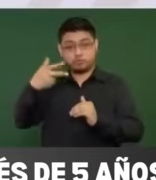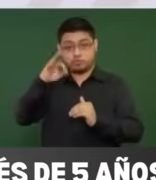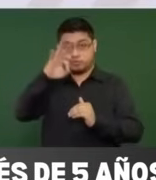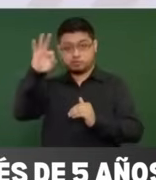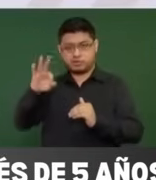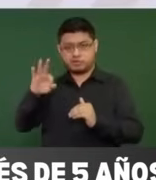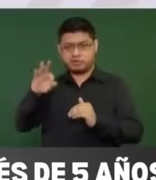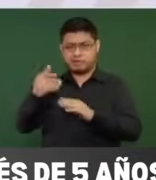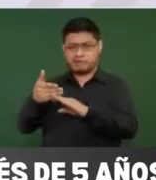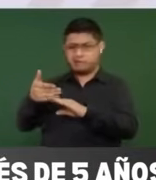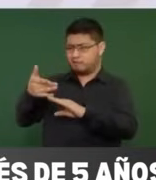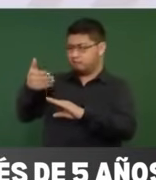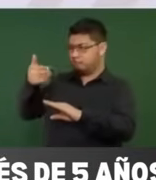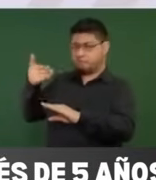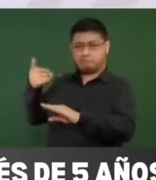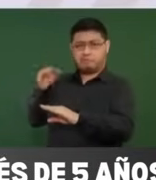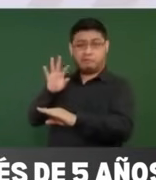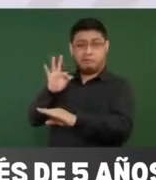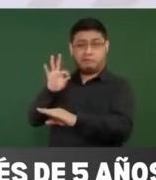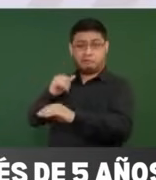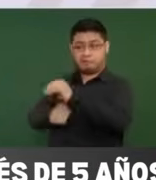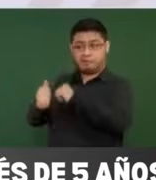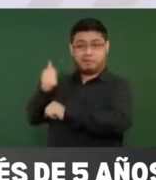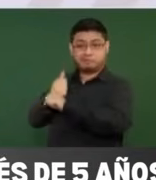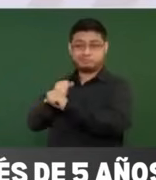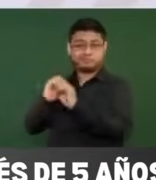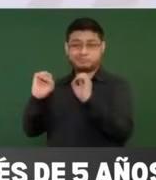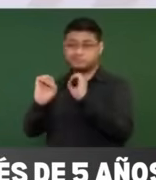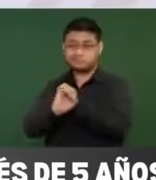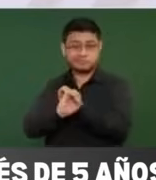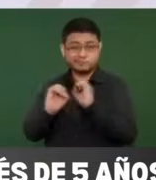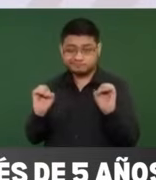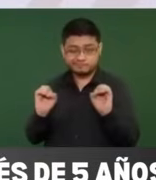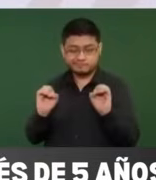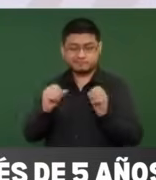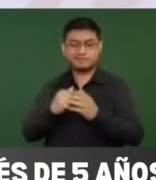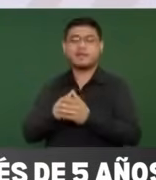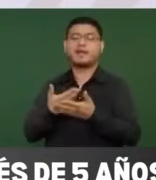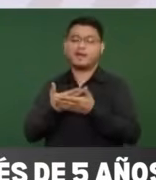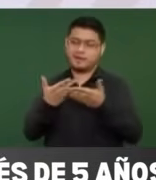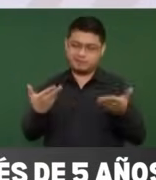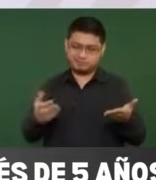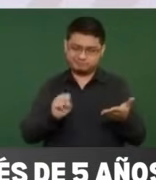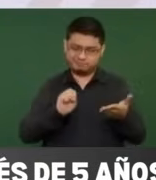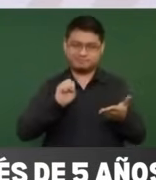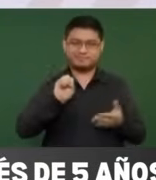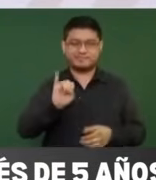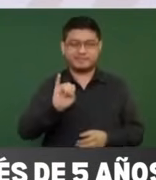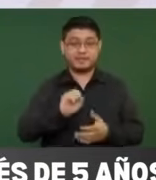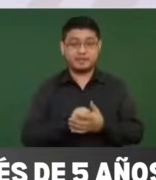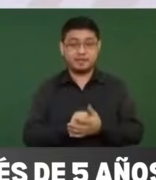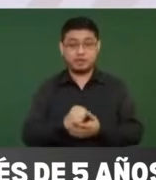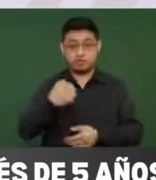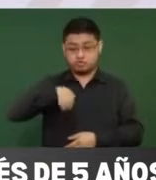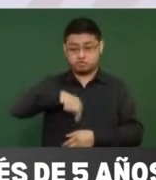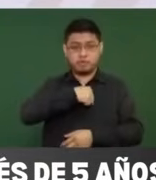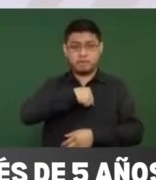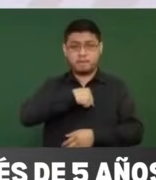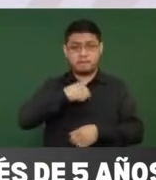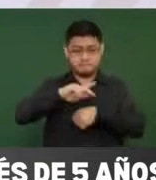últimos 40 años. Somos el tercer país del mundo con menos desempleo.